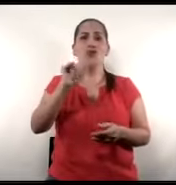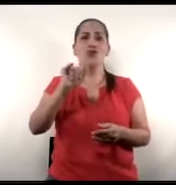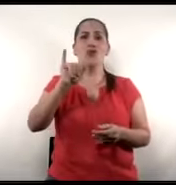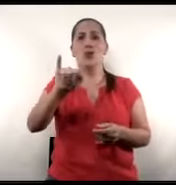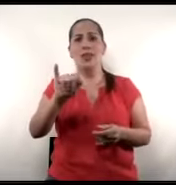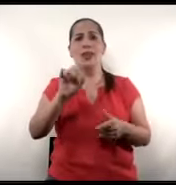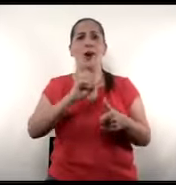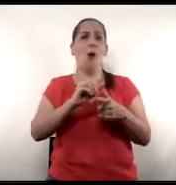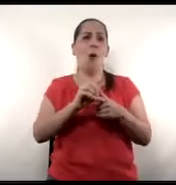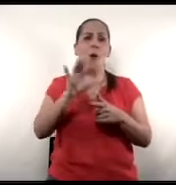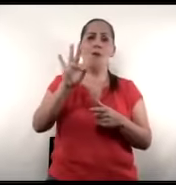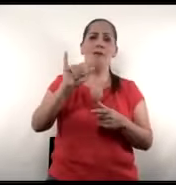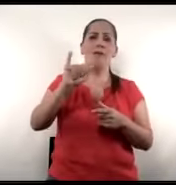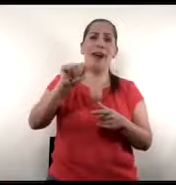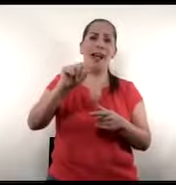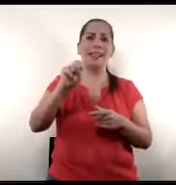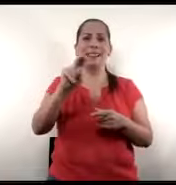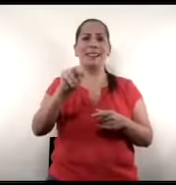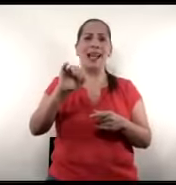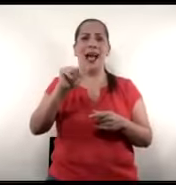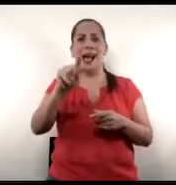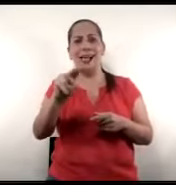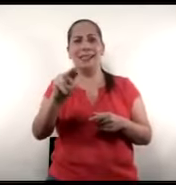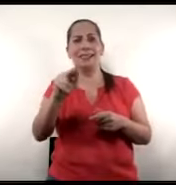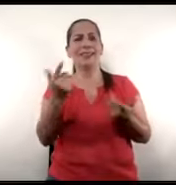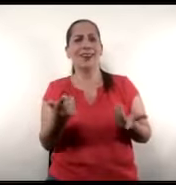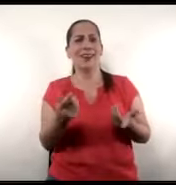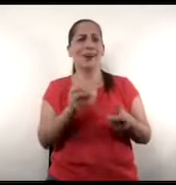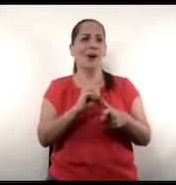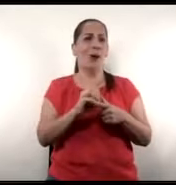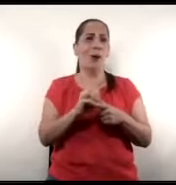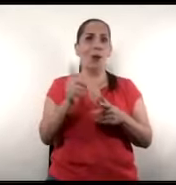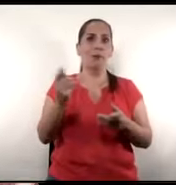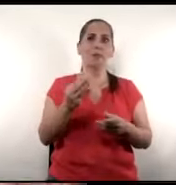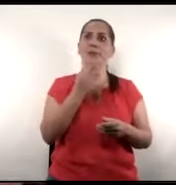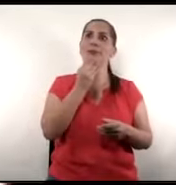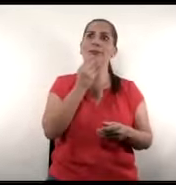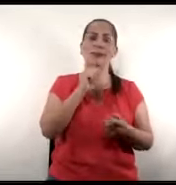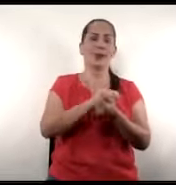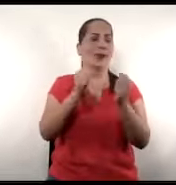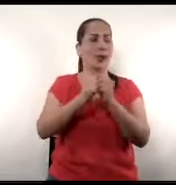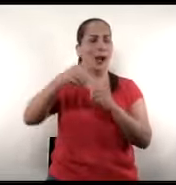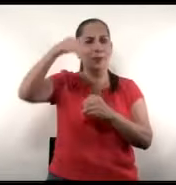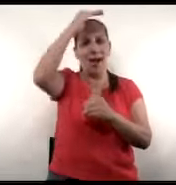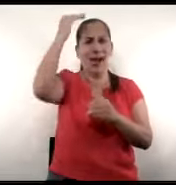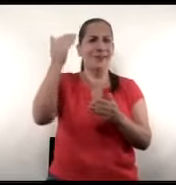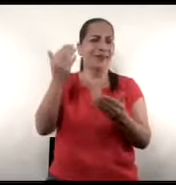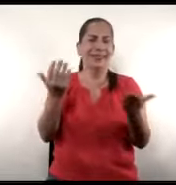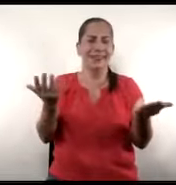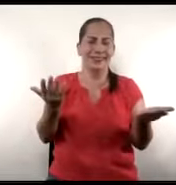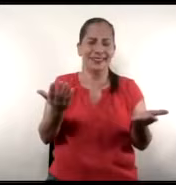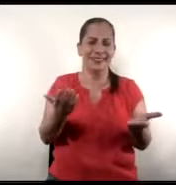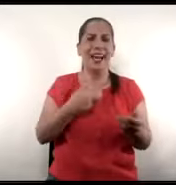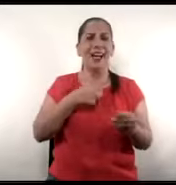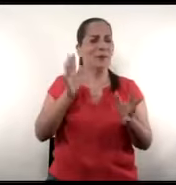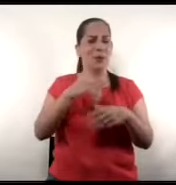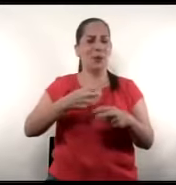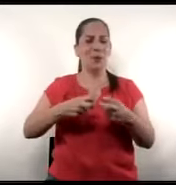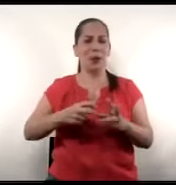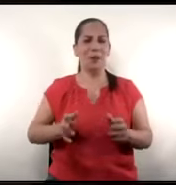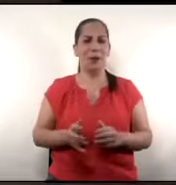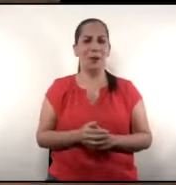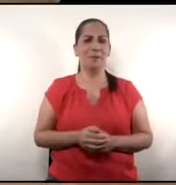me pusieron una vez, Faisal, me convirtieron de judío a árabe. Sí. No hay ningún problema. Pues bueno,